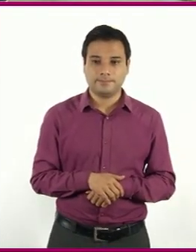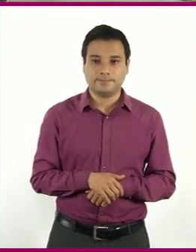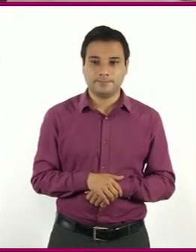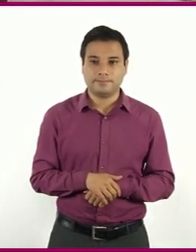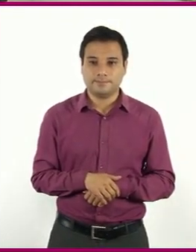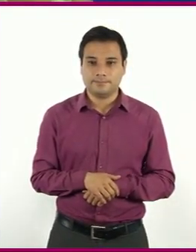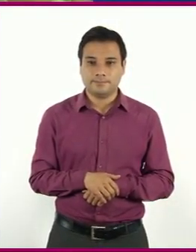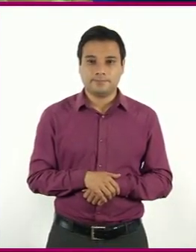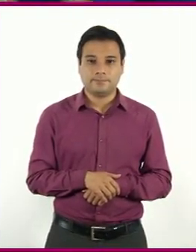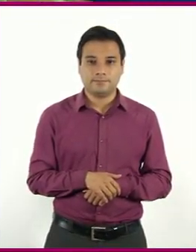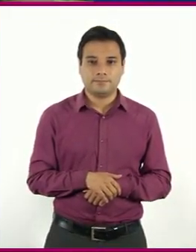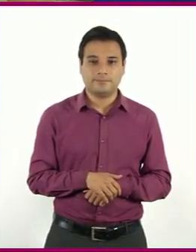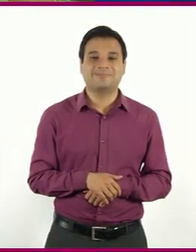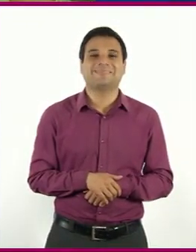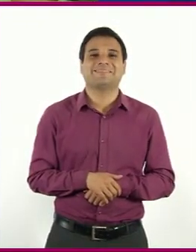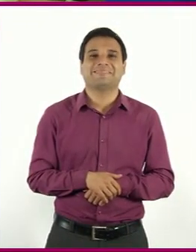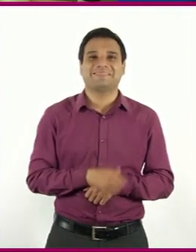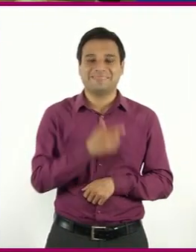Listo.